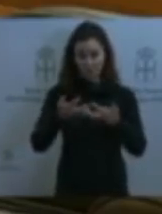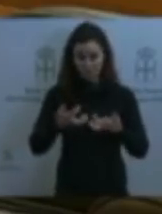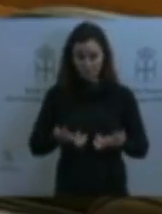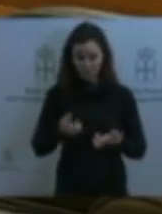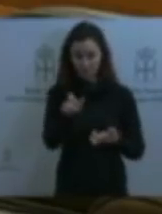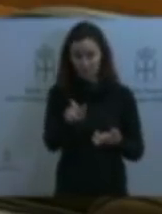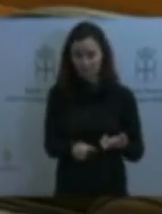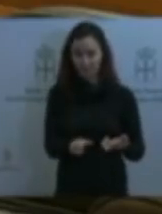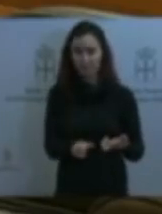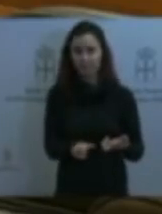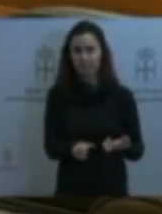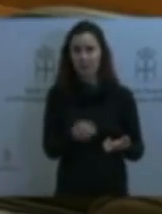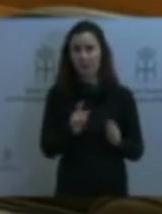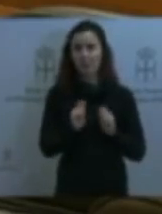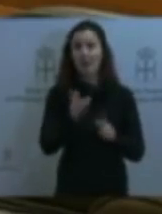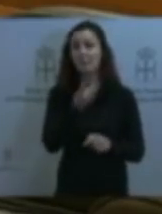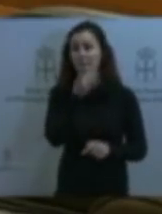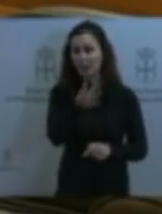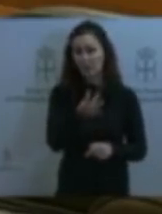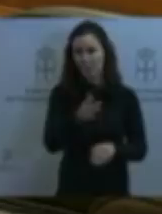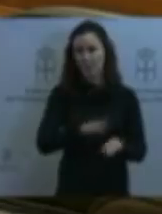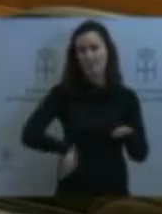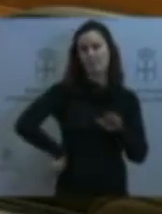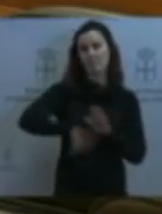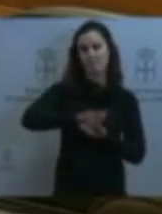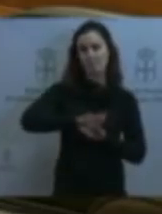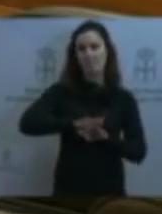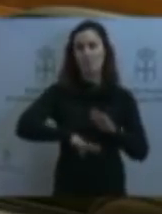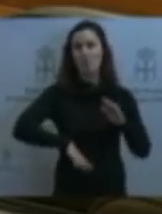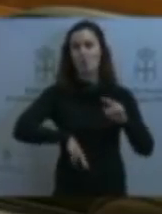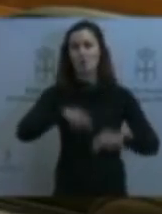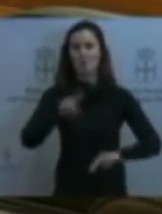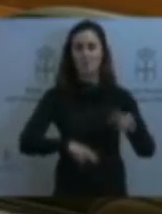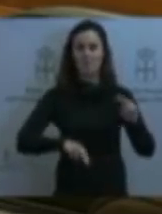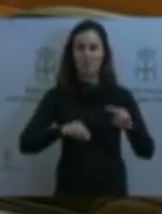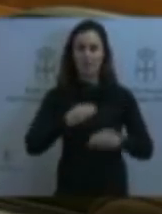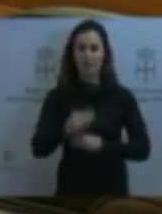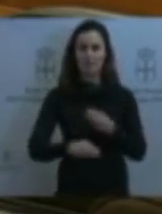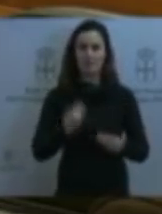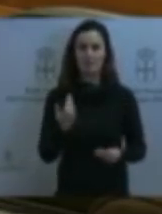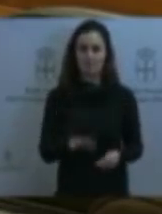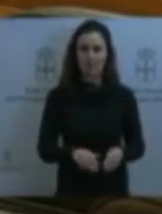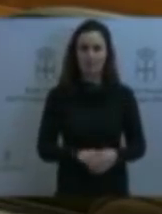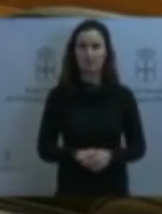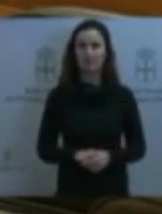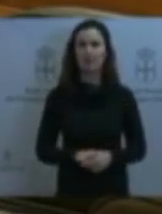evidencia el pufo de esta obra. Por una parte, esta obra no sirvió para mejorar